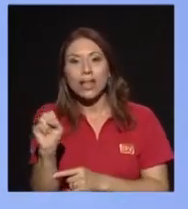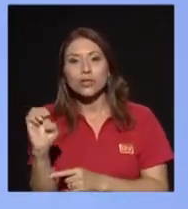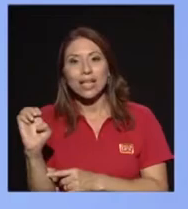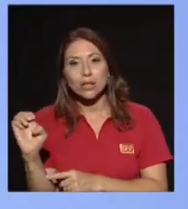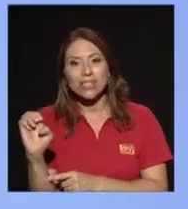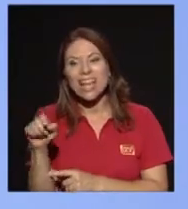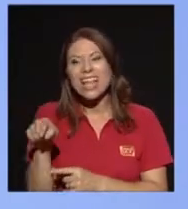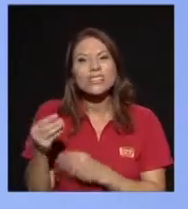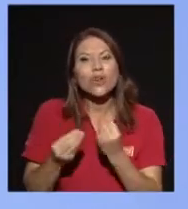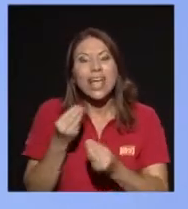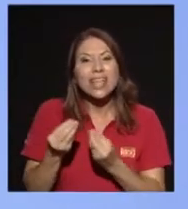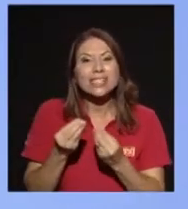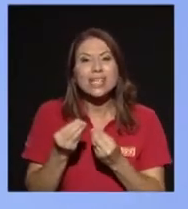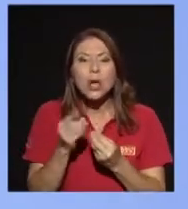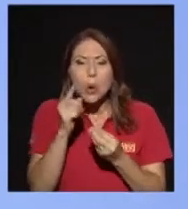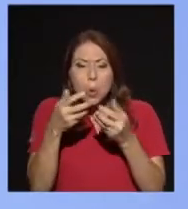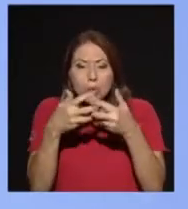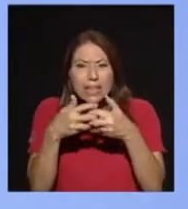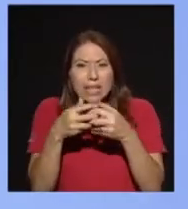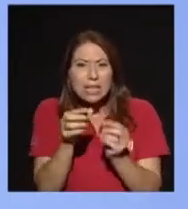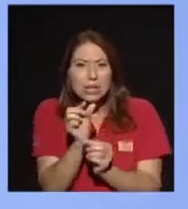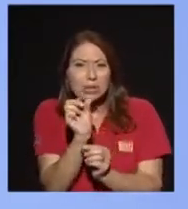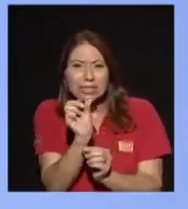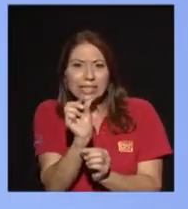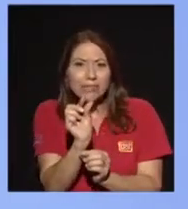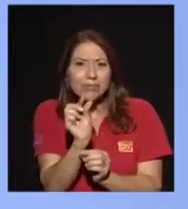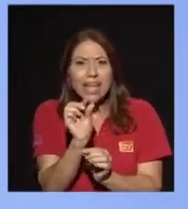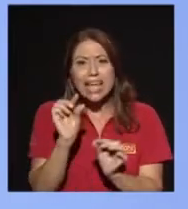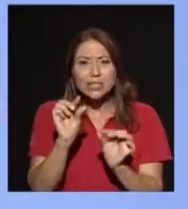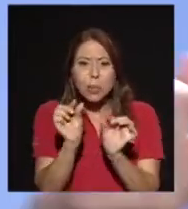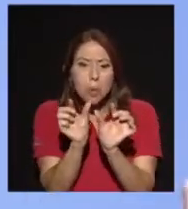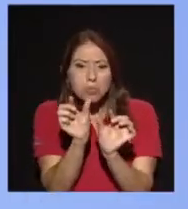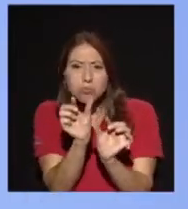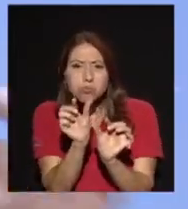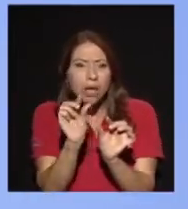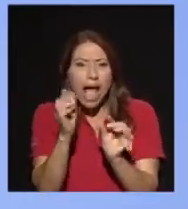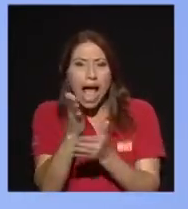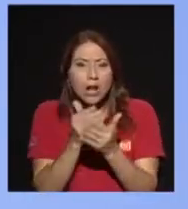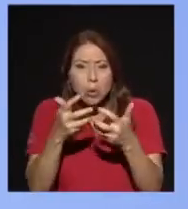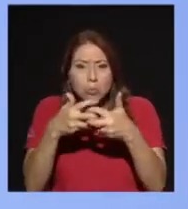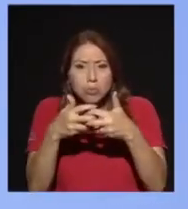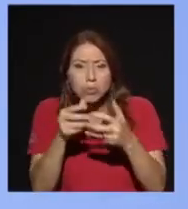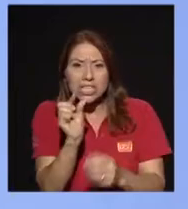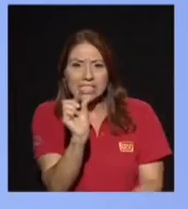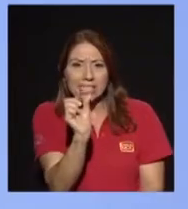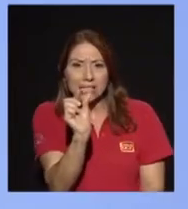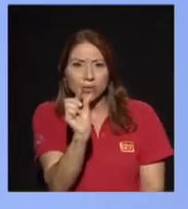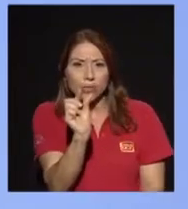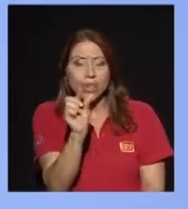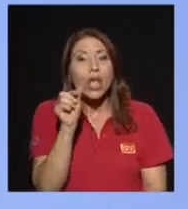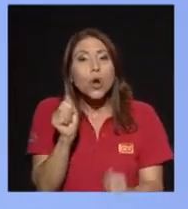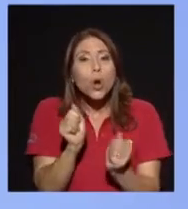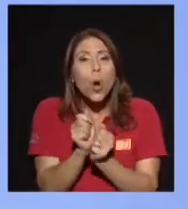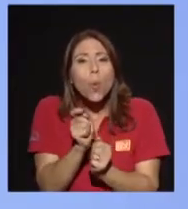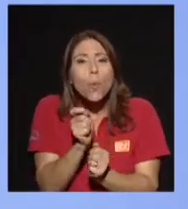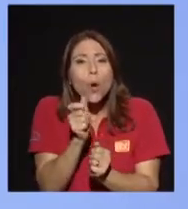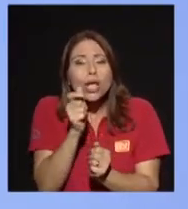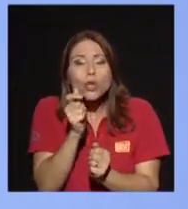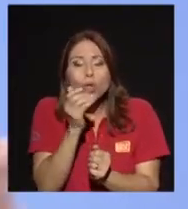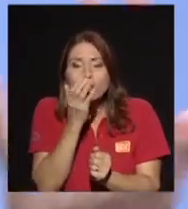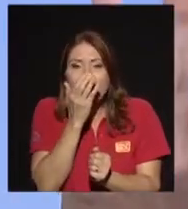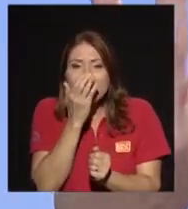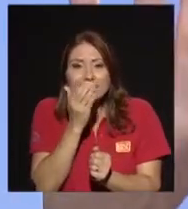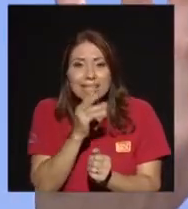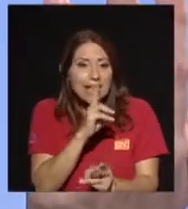más pequeño que una pajilla de remover el café, de ese tamañito, se coloca con un poquito de anestesia, en el mismo